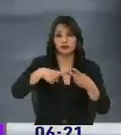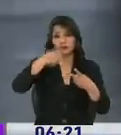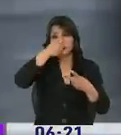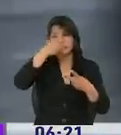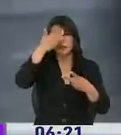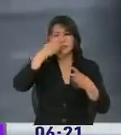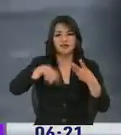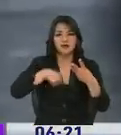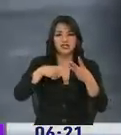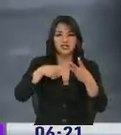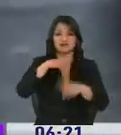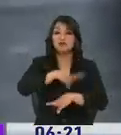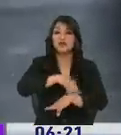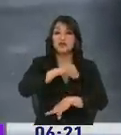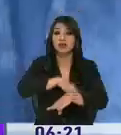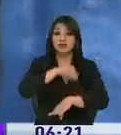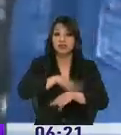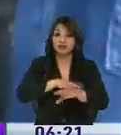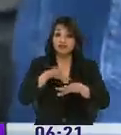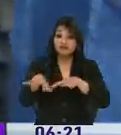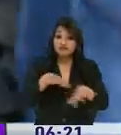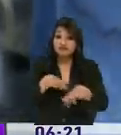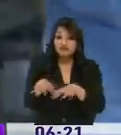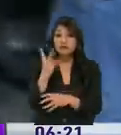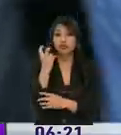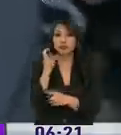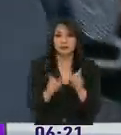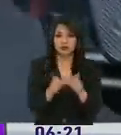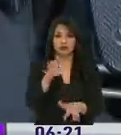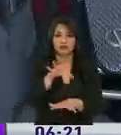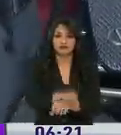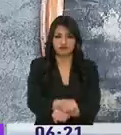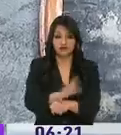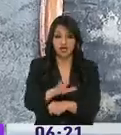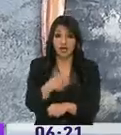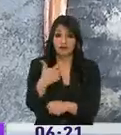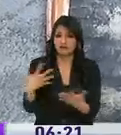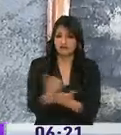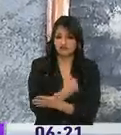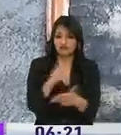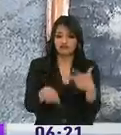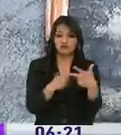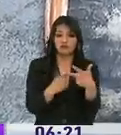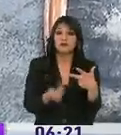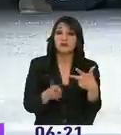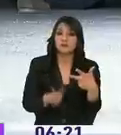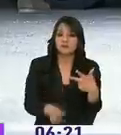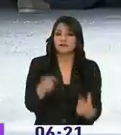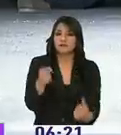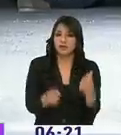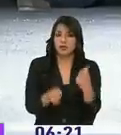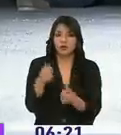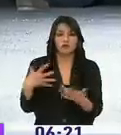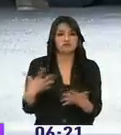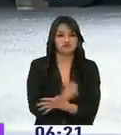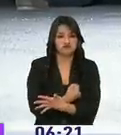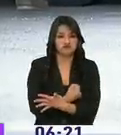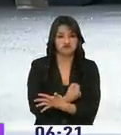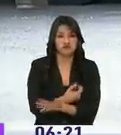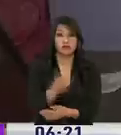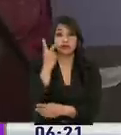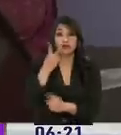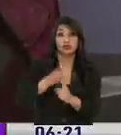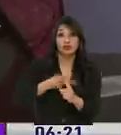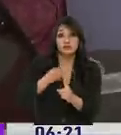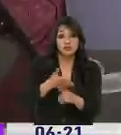Quevedo. El operativo policial dejó 12 detenidos, el decomiso de armas de fuego, así como la incautación de vehículos. Más de 2 meses